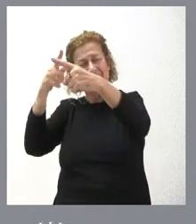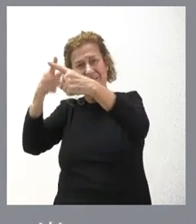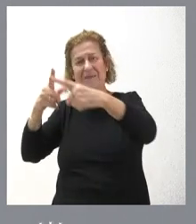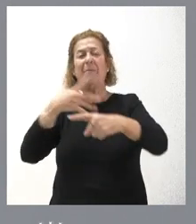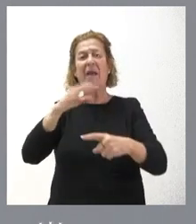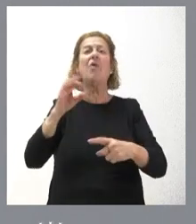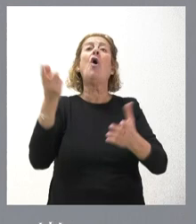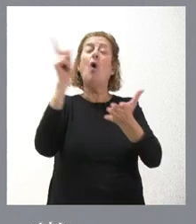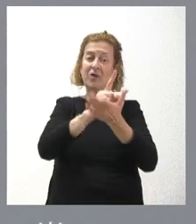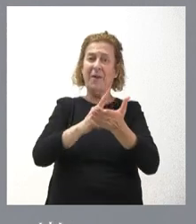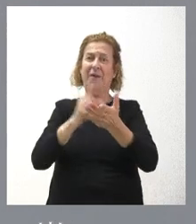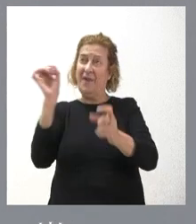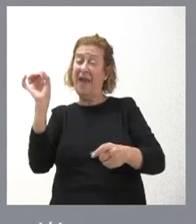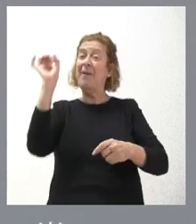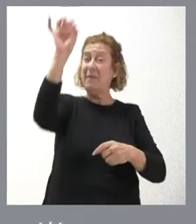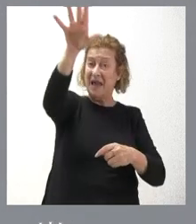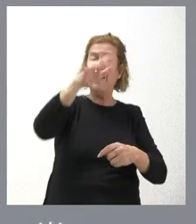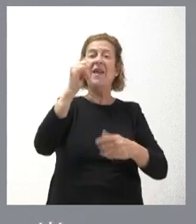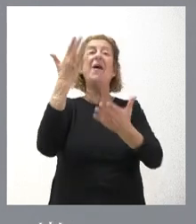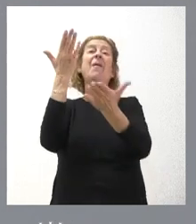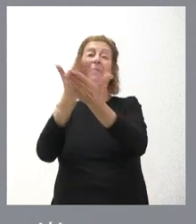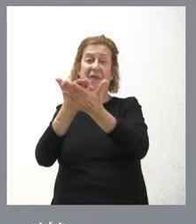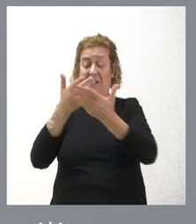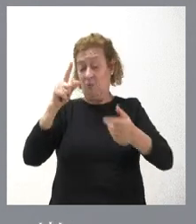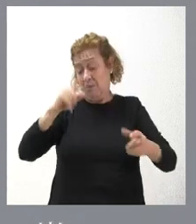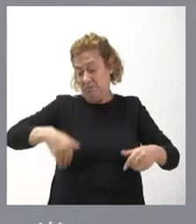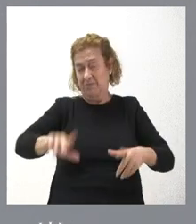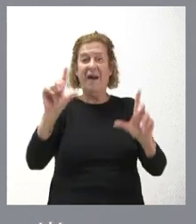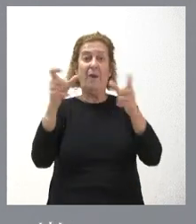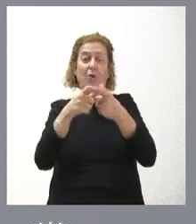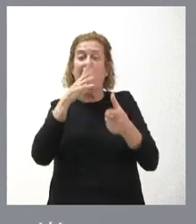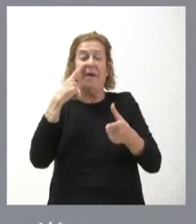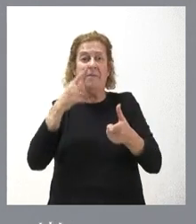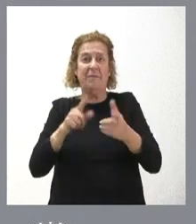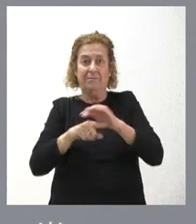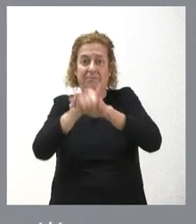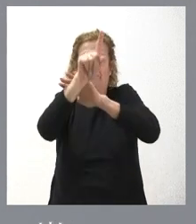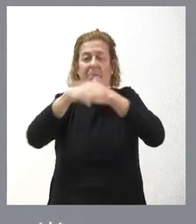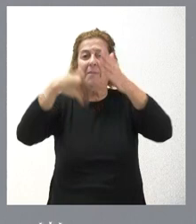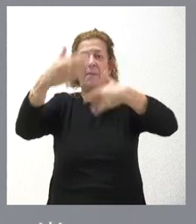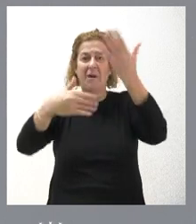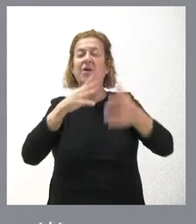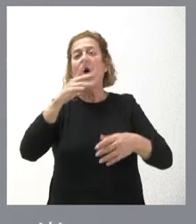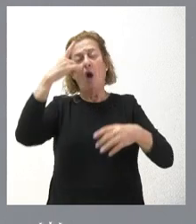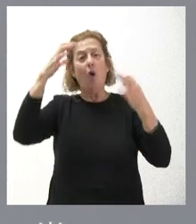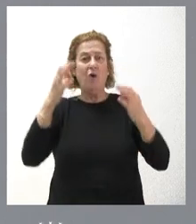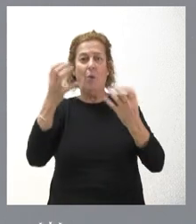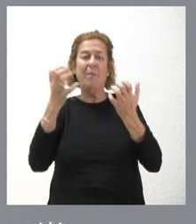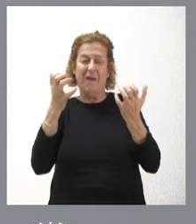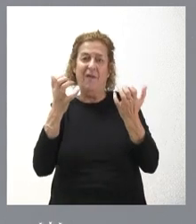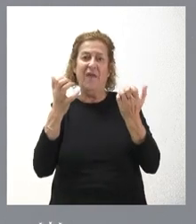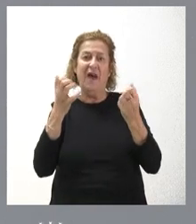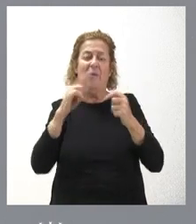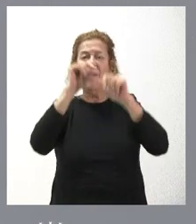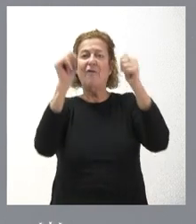a a enviar si es que no lo hubiera hecho ya y pidiéndole una reunión a este efecto para avanzar en esta dirección que sin duda lógicamente beneficiaría de una forma muy especial a